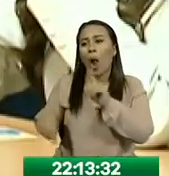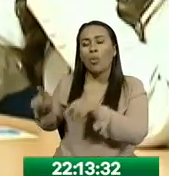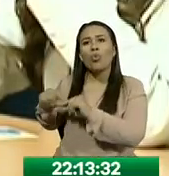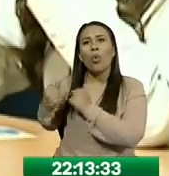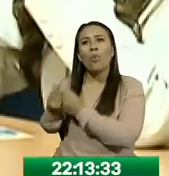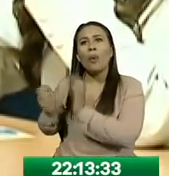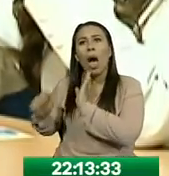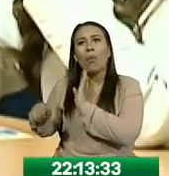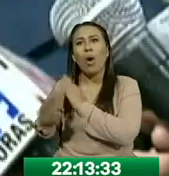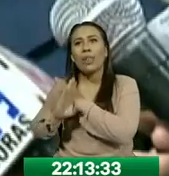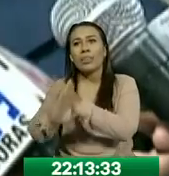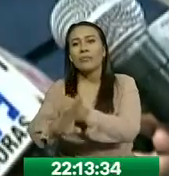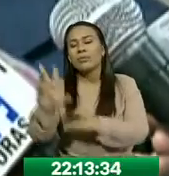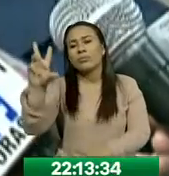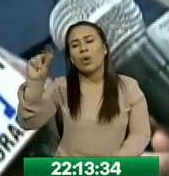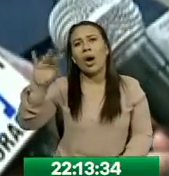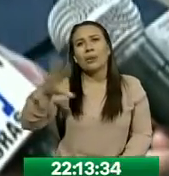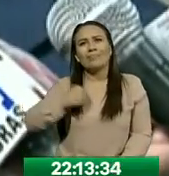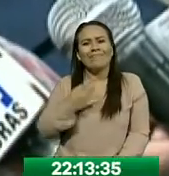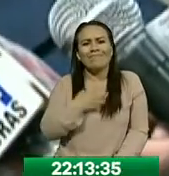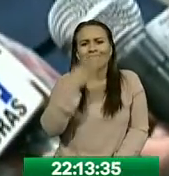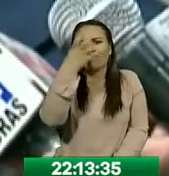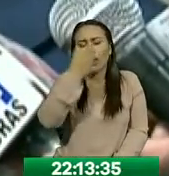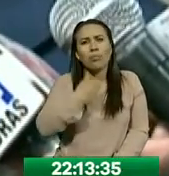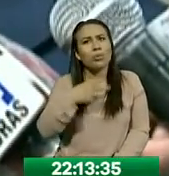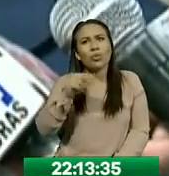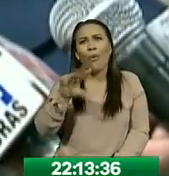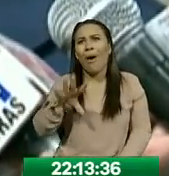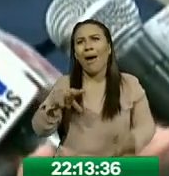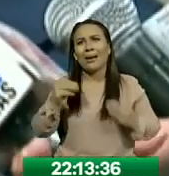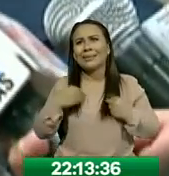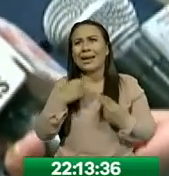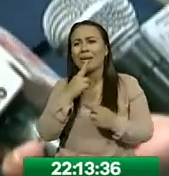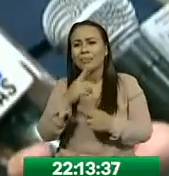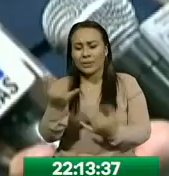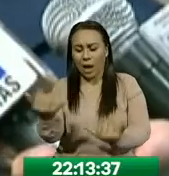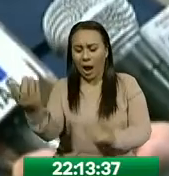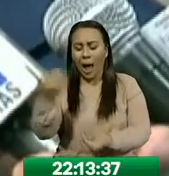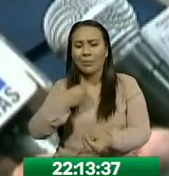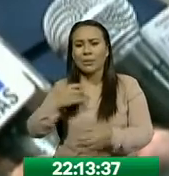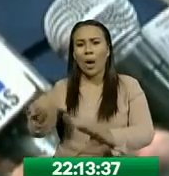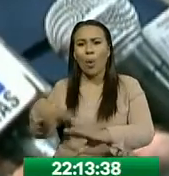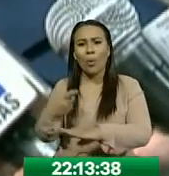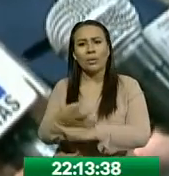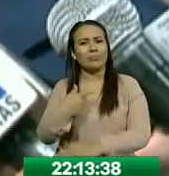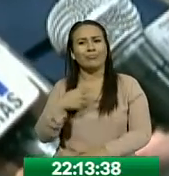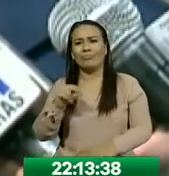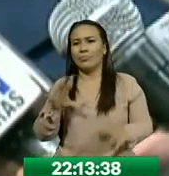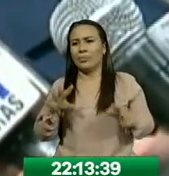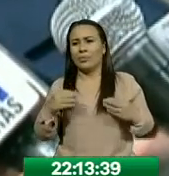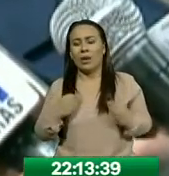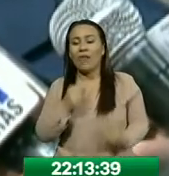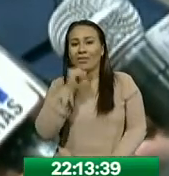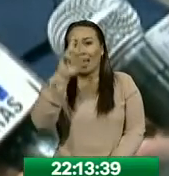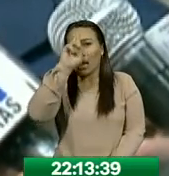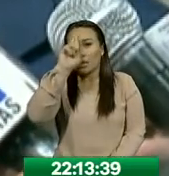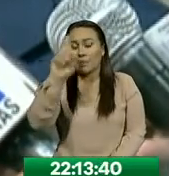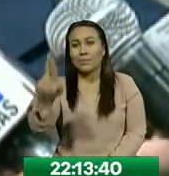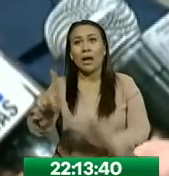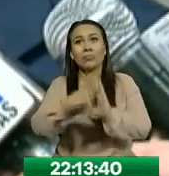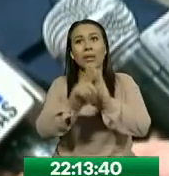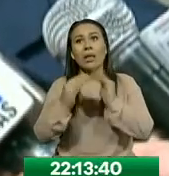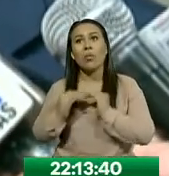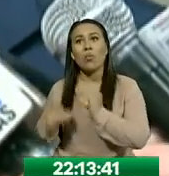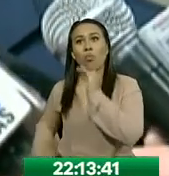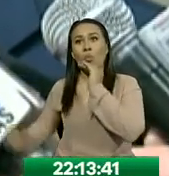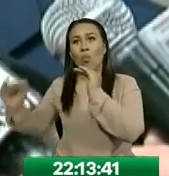defensa de los vinculados. Nos sentimos indignados con la resolución dictada por la señora jueza, puesto que no se ha respetado el principio de